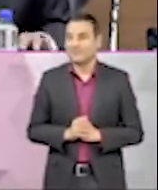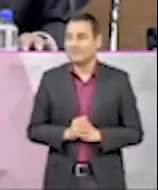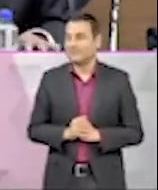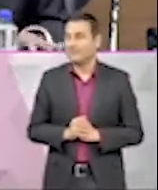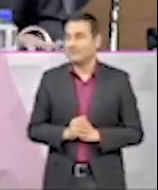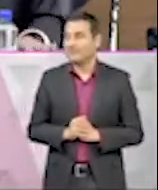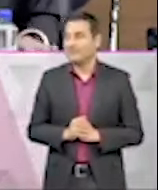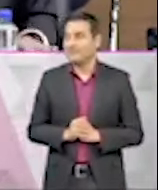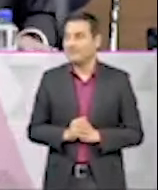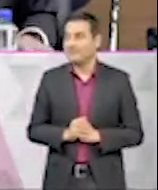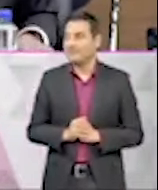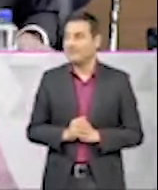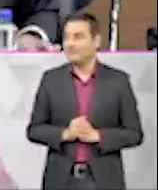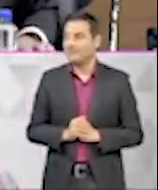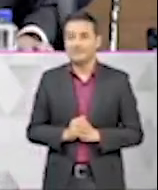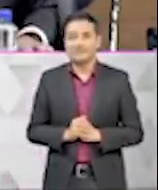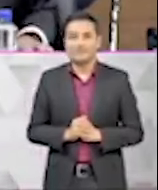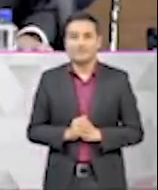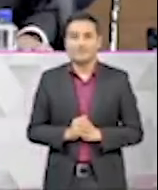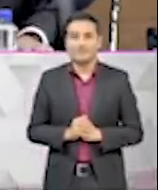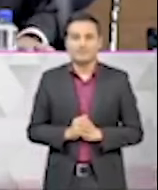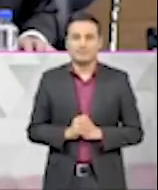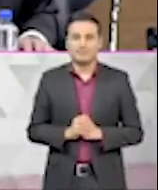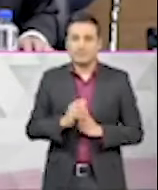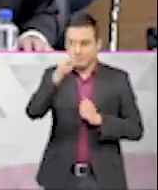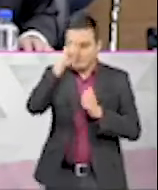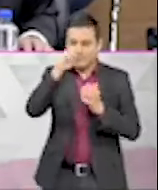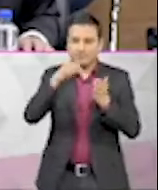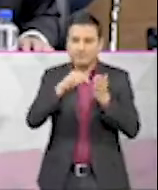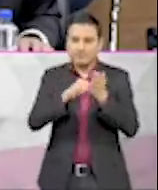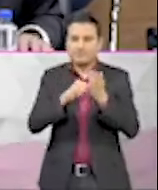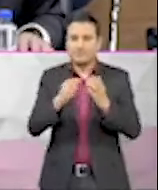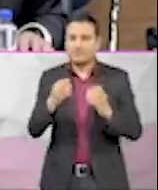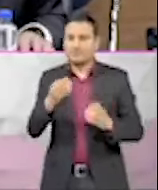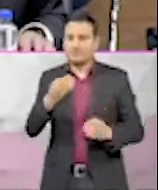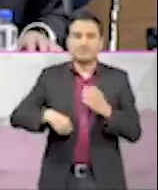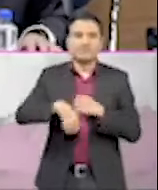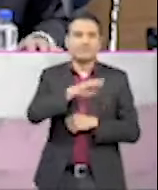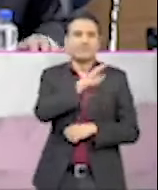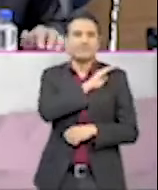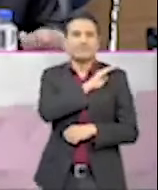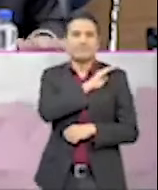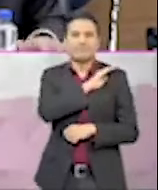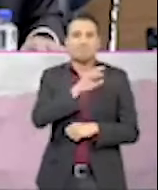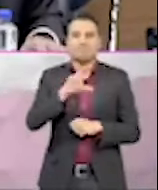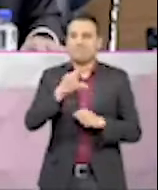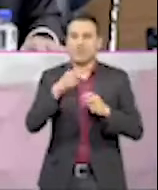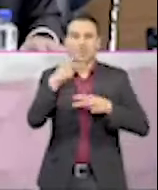Estoy tan seguro que Claudia Sheinbaum no va a ir a debatir que se lo acepto.